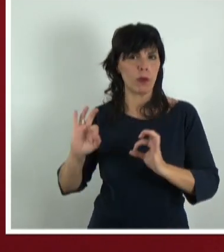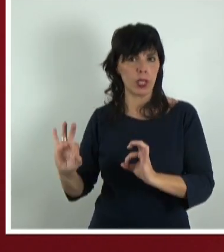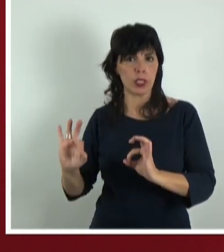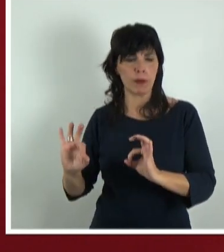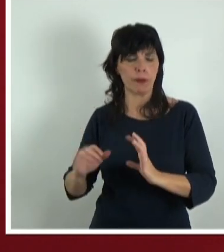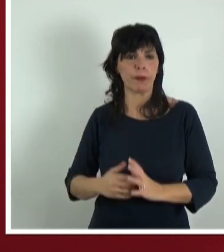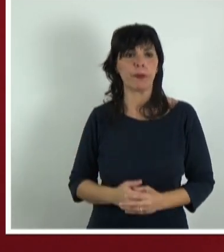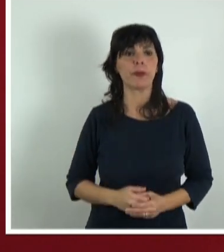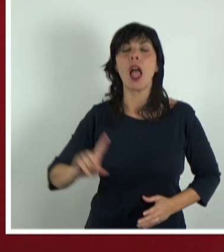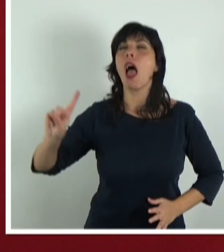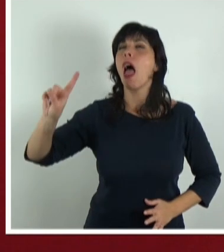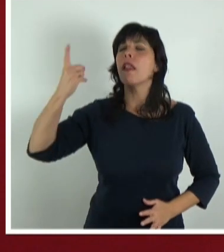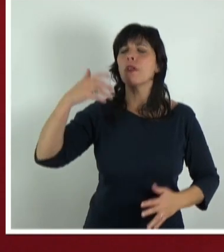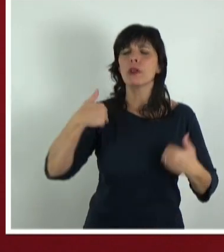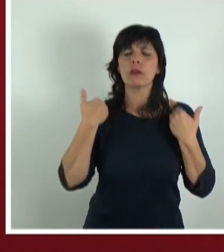El Dios de toda gracia,